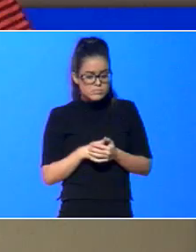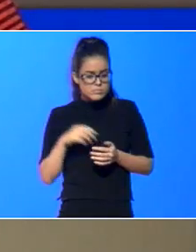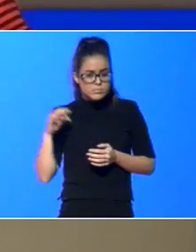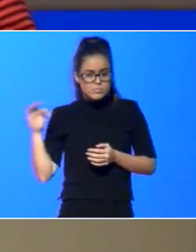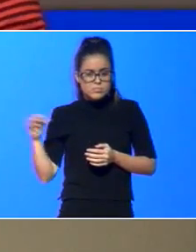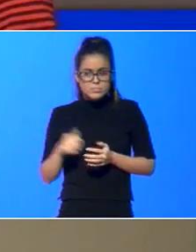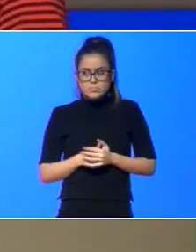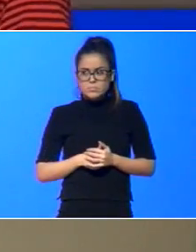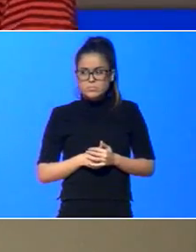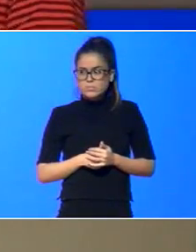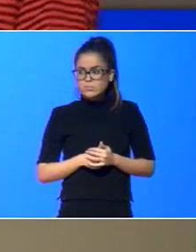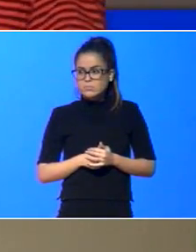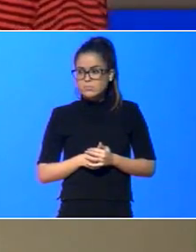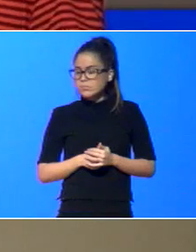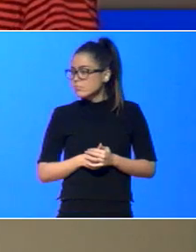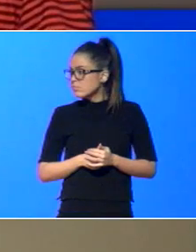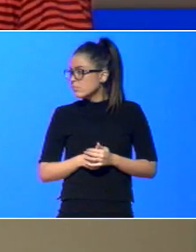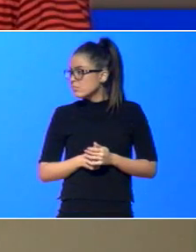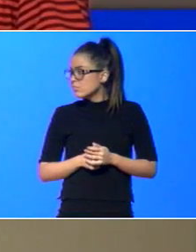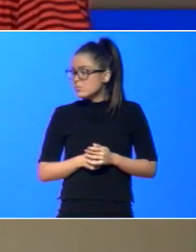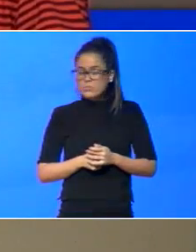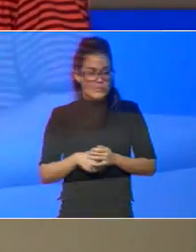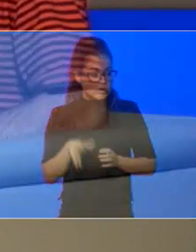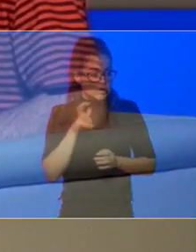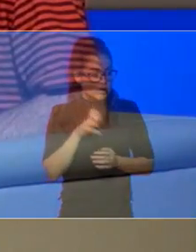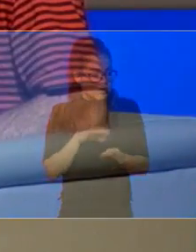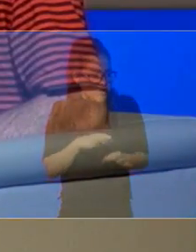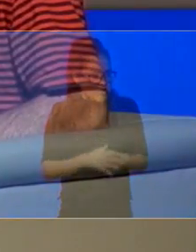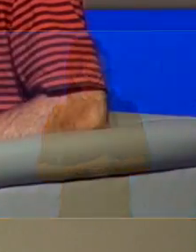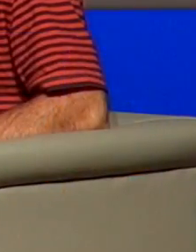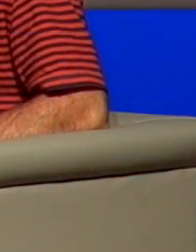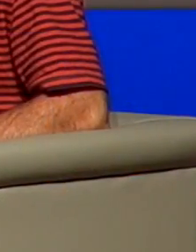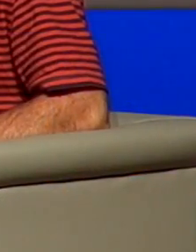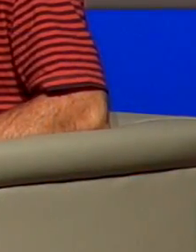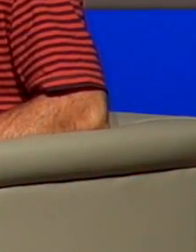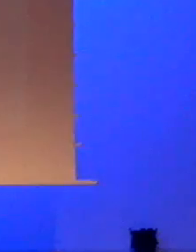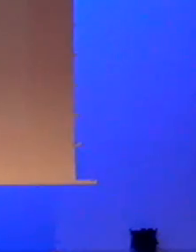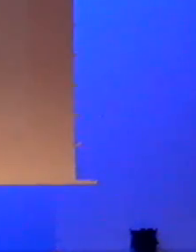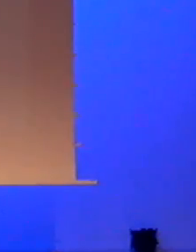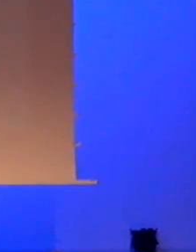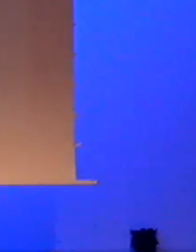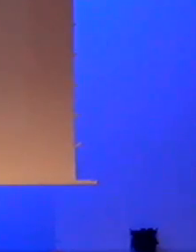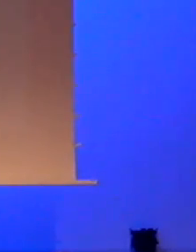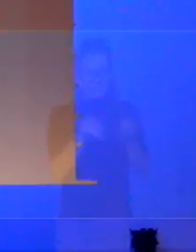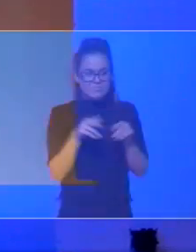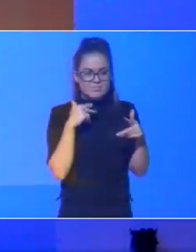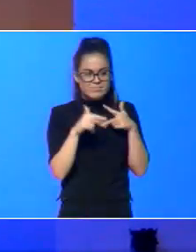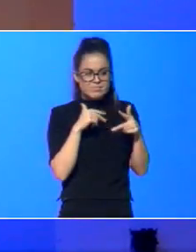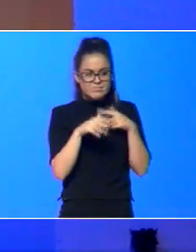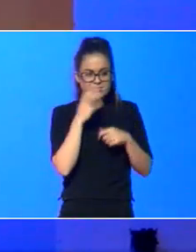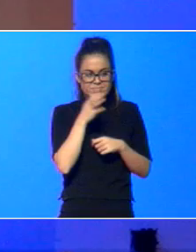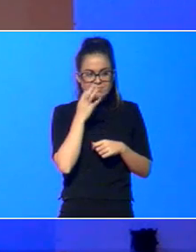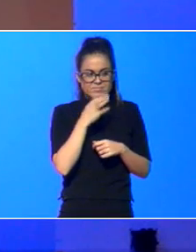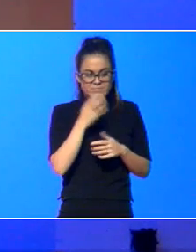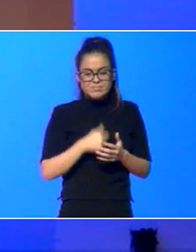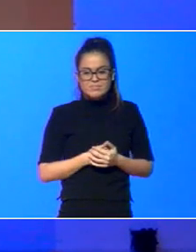egiten. Bueno, zuke euskera zein eta, luego os hago el resumen. El que hablan euskera. Ahí va, zer ando ya. Al breve, zer ando ya.